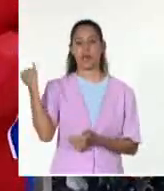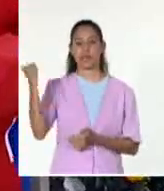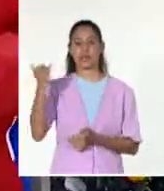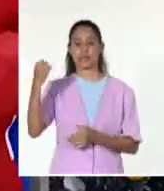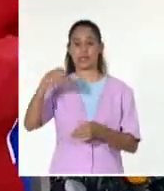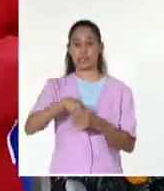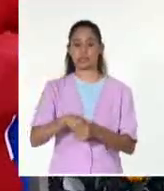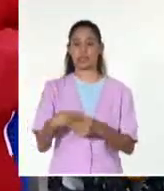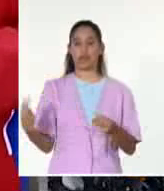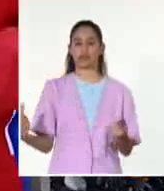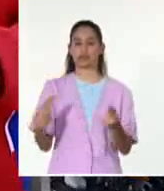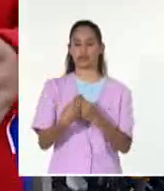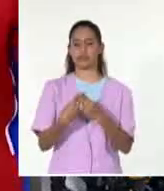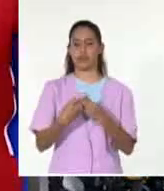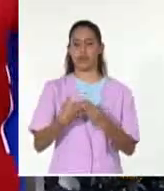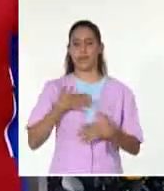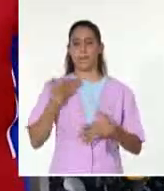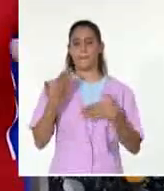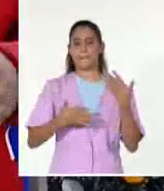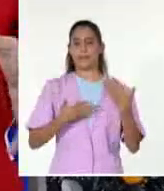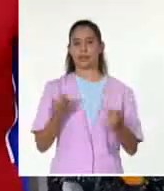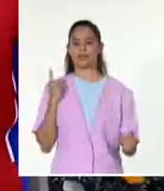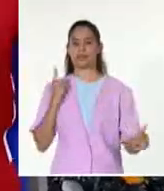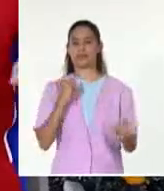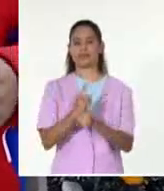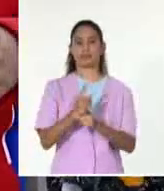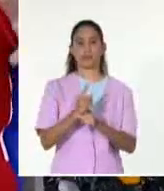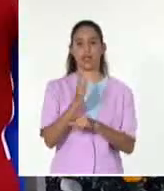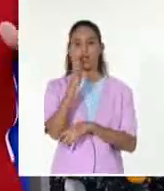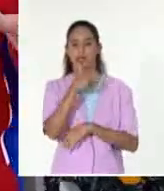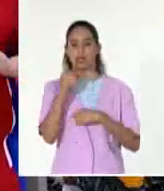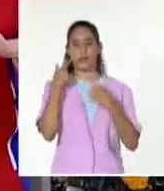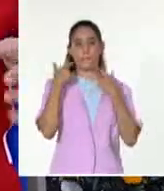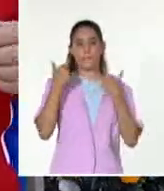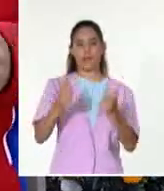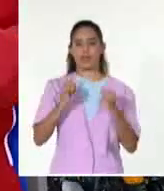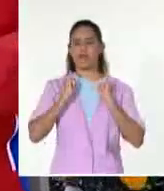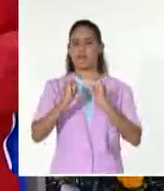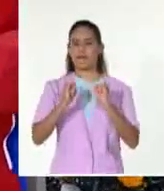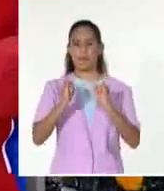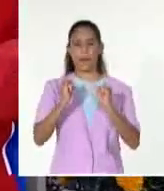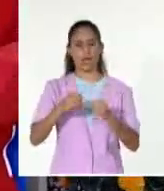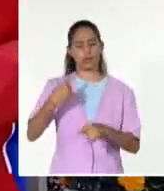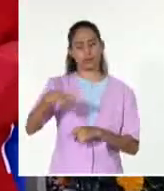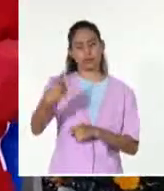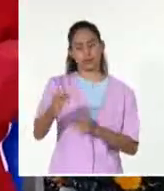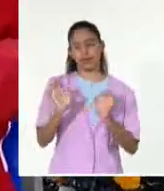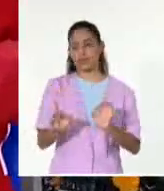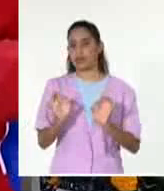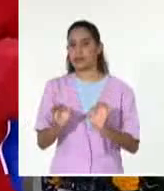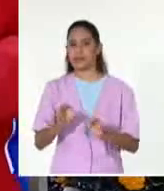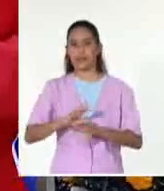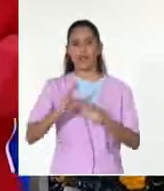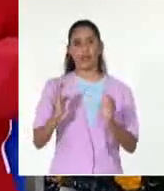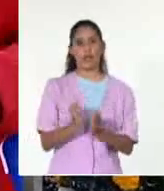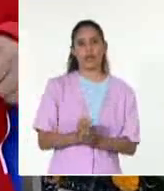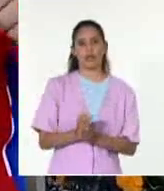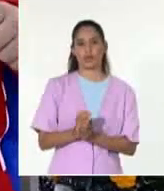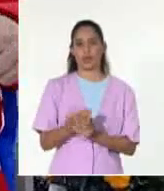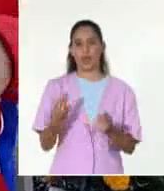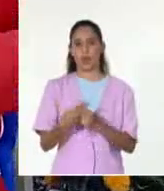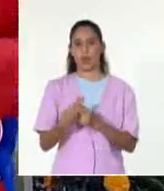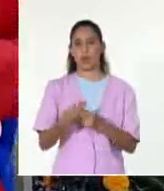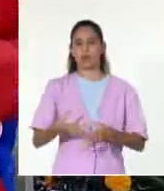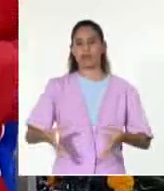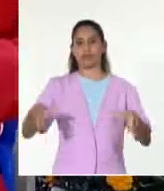lindo reencuentro con nuestra selección. Nosotros estaremos informando sobre todo lo que acontezca con el equipo cubano en esta Copa Mundial Juvenil de Béisbol 5